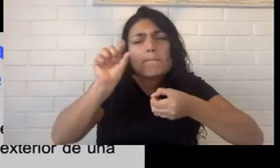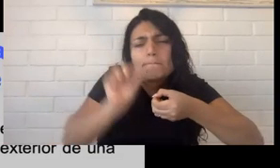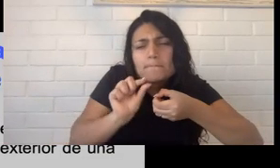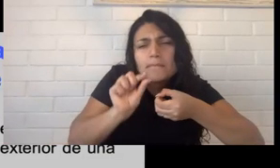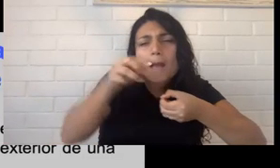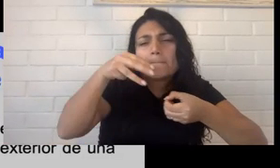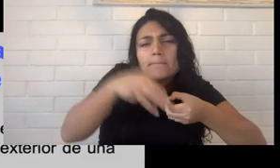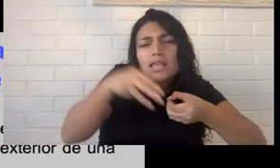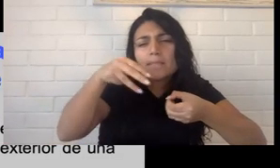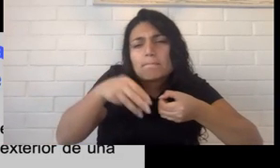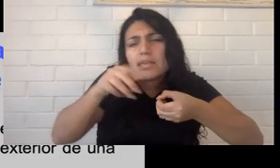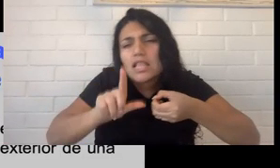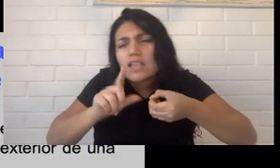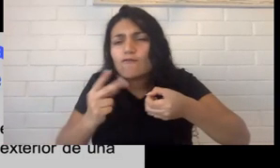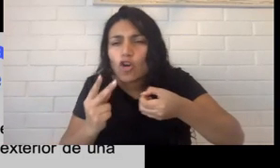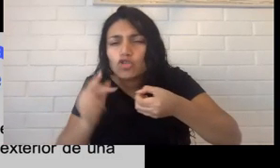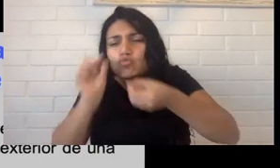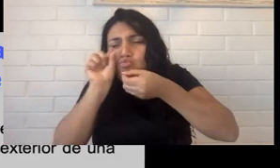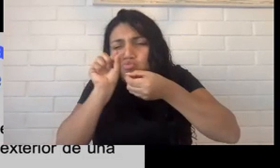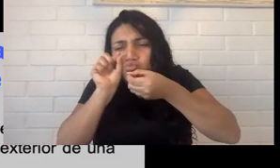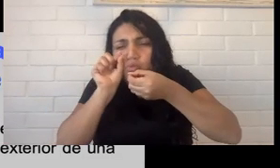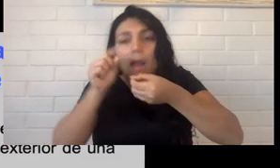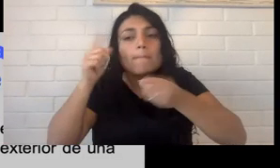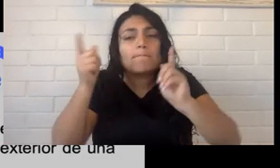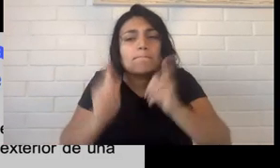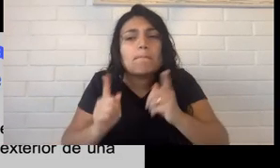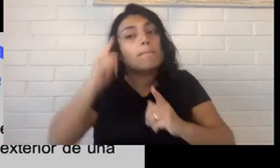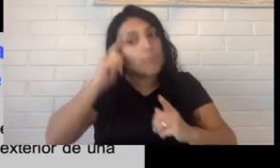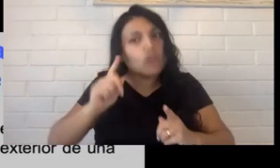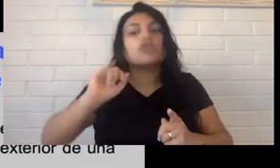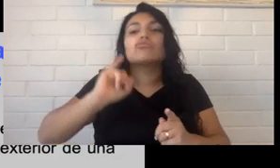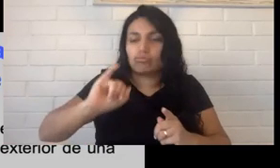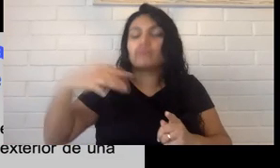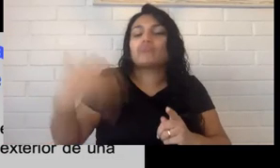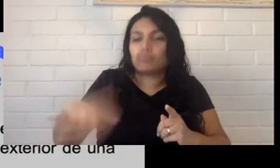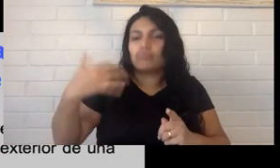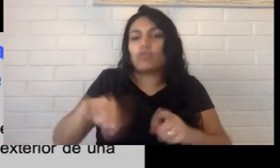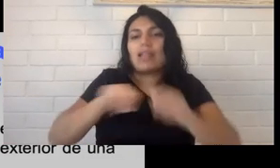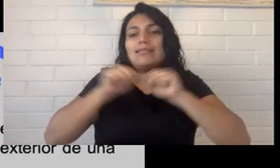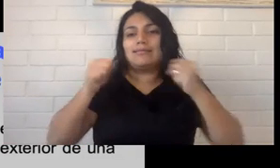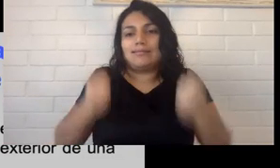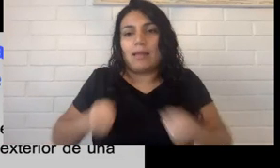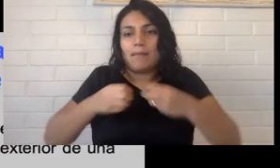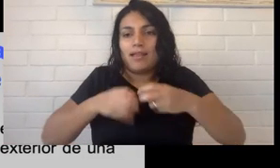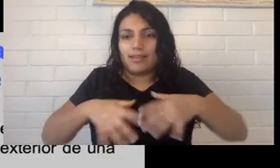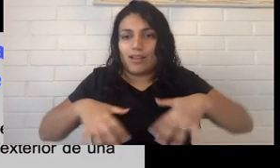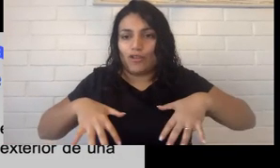la milésima parte de un voltio, pero sí son relevantes para el sistema nervioso porque estamos hablando de estructuras muy pequeñas. Las células